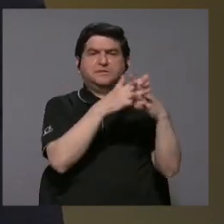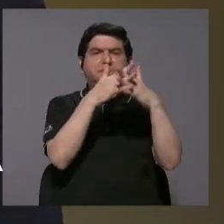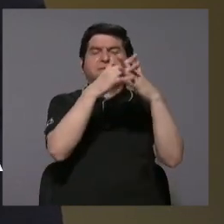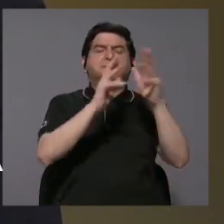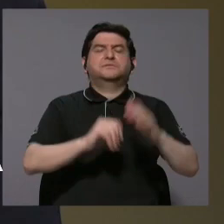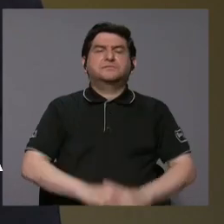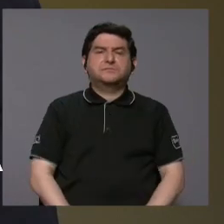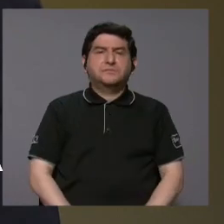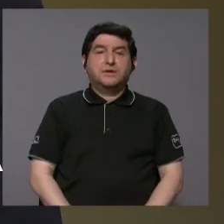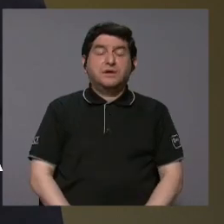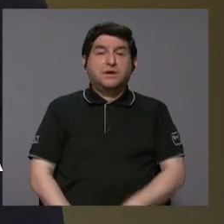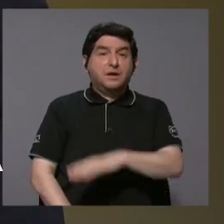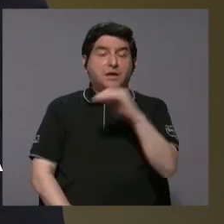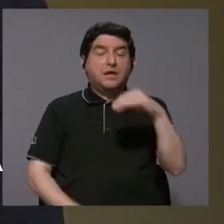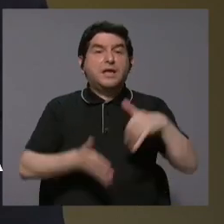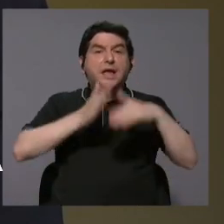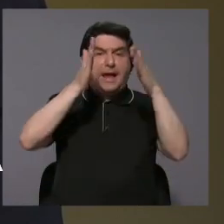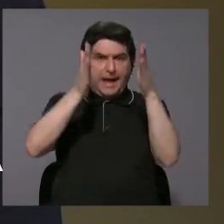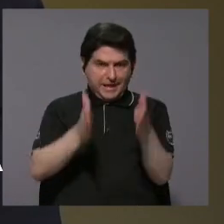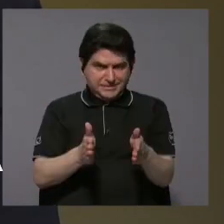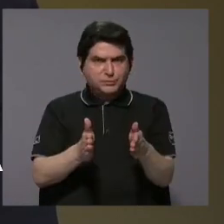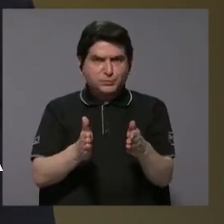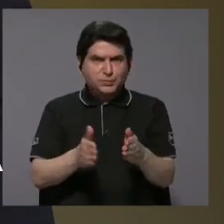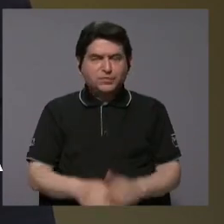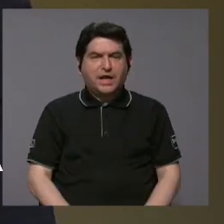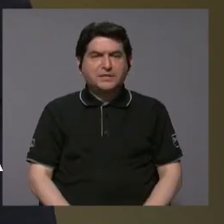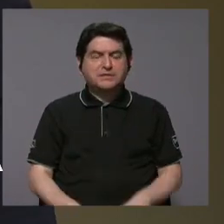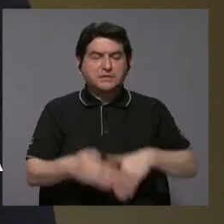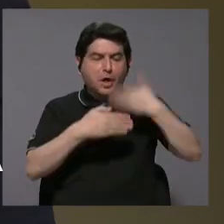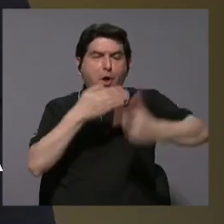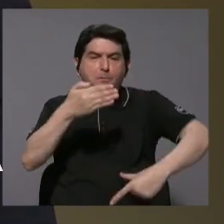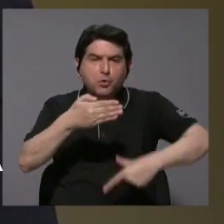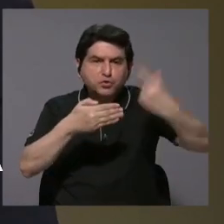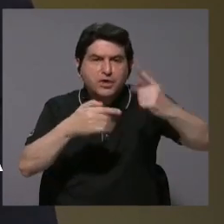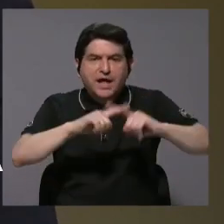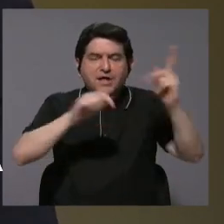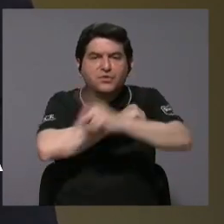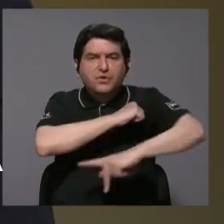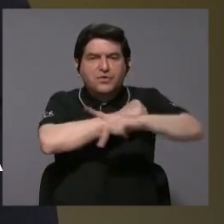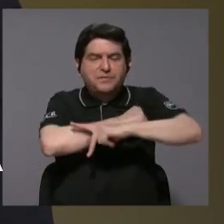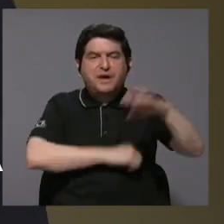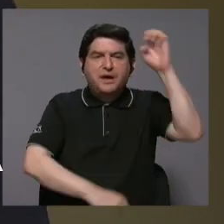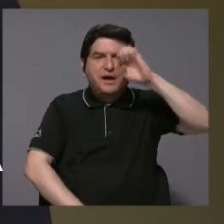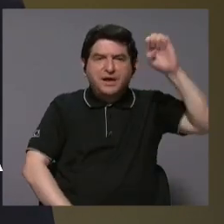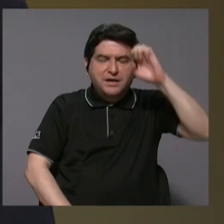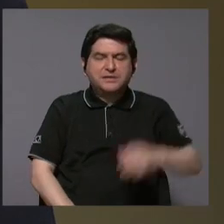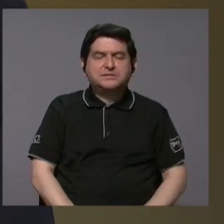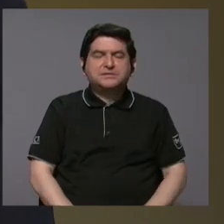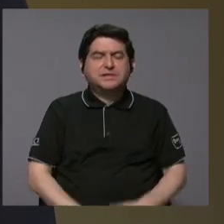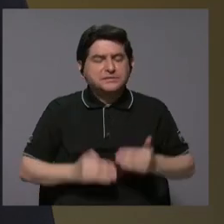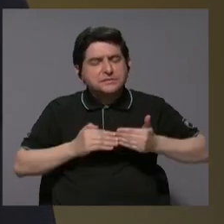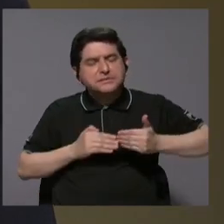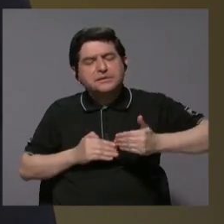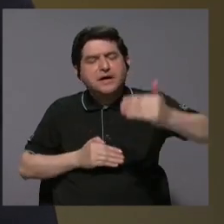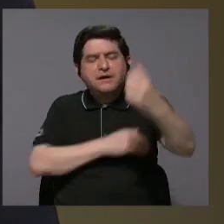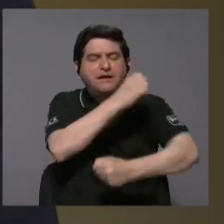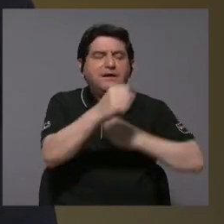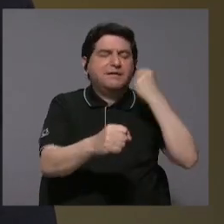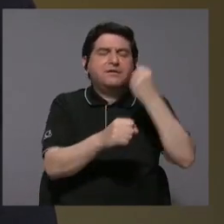¿verdad? También, y hemos tenido estudiantes de posgrado de diferentes países de Europa a lo largo de los años y